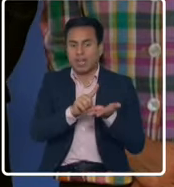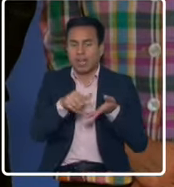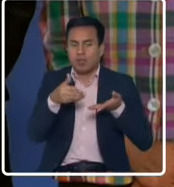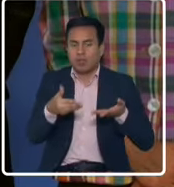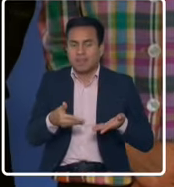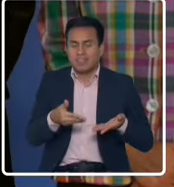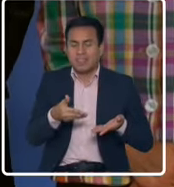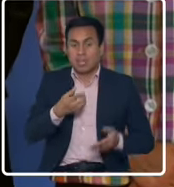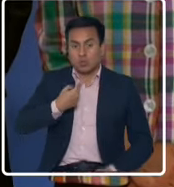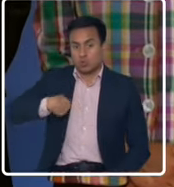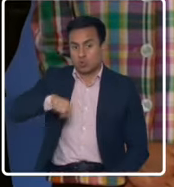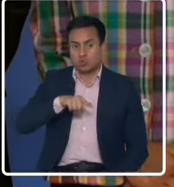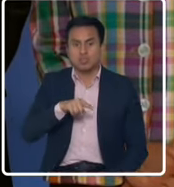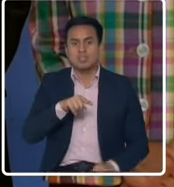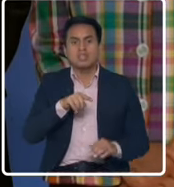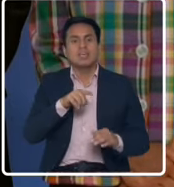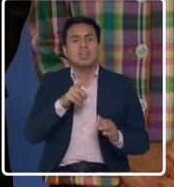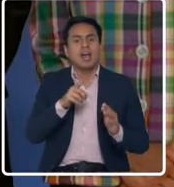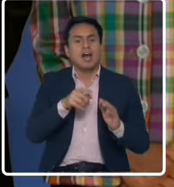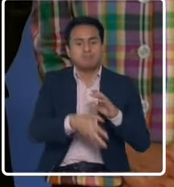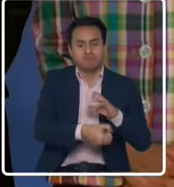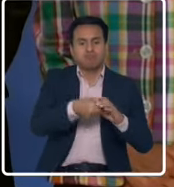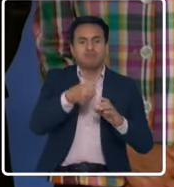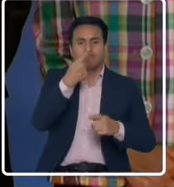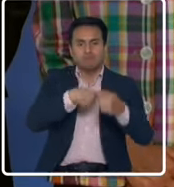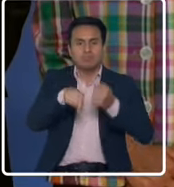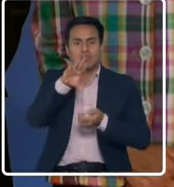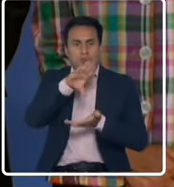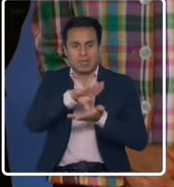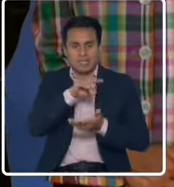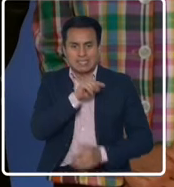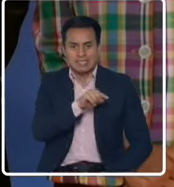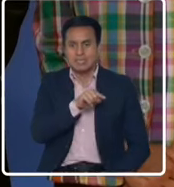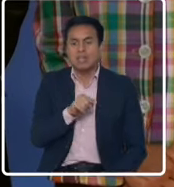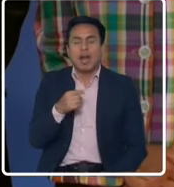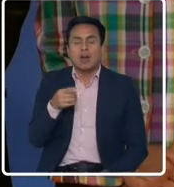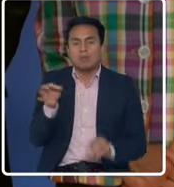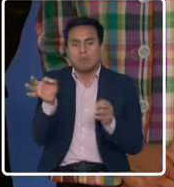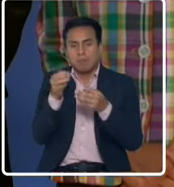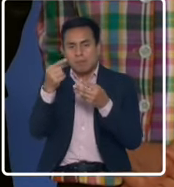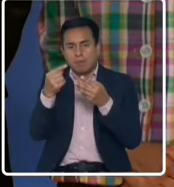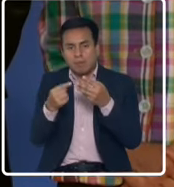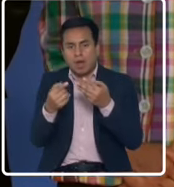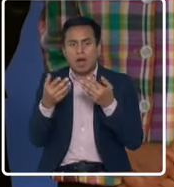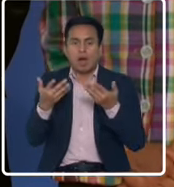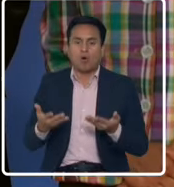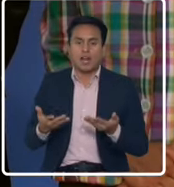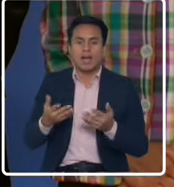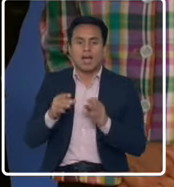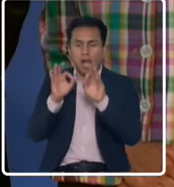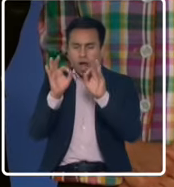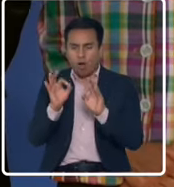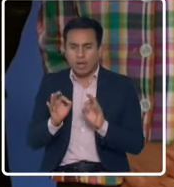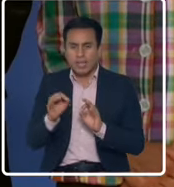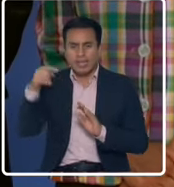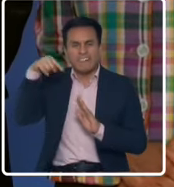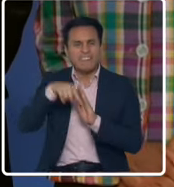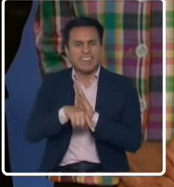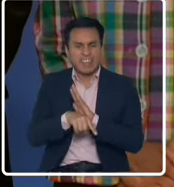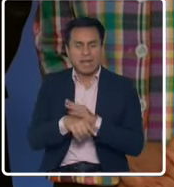actualmente estamos explotando litio como país lo que voy a describir ahora es de forma bien concreta y